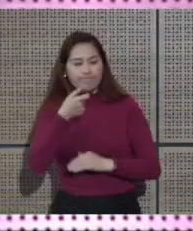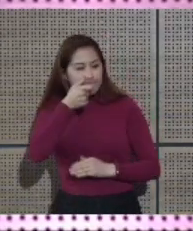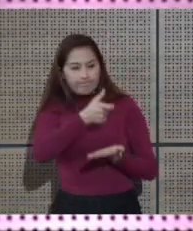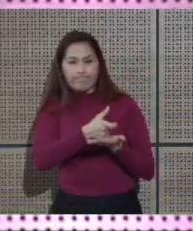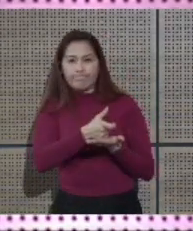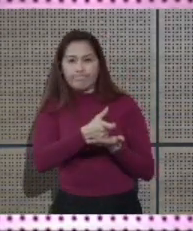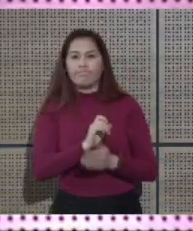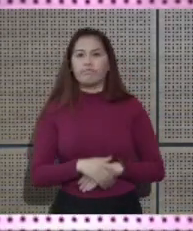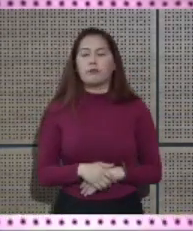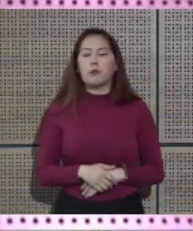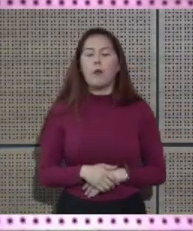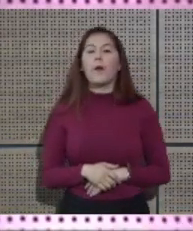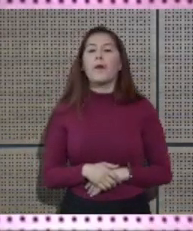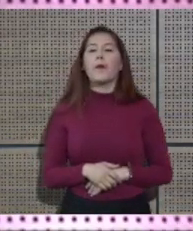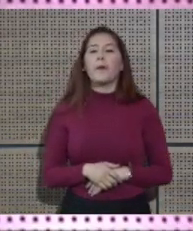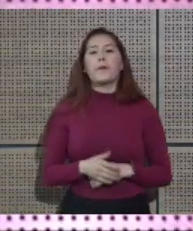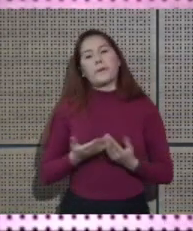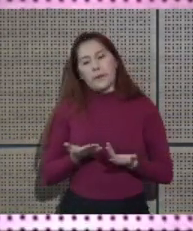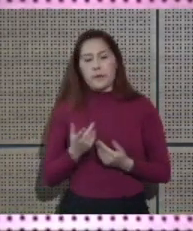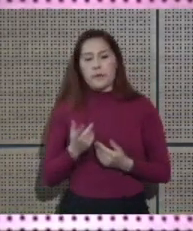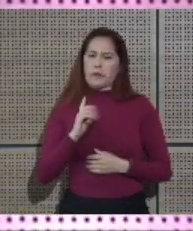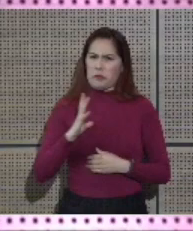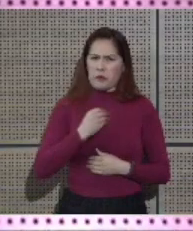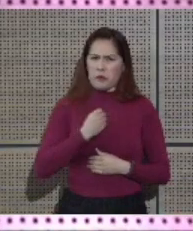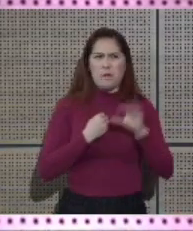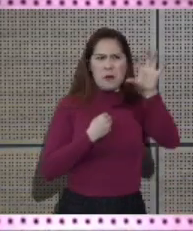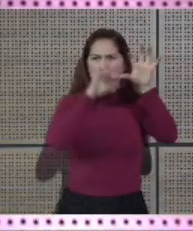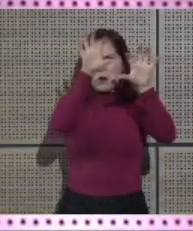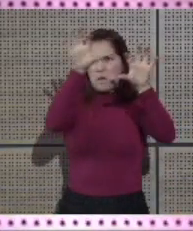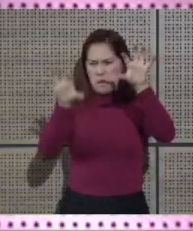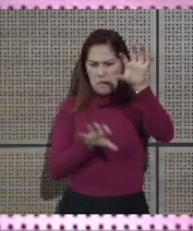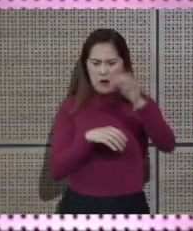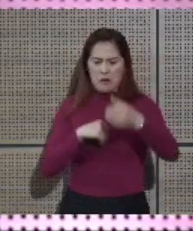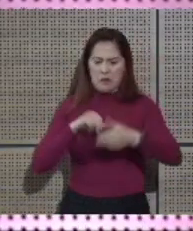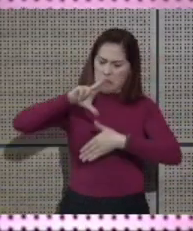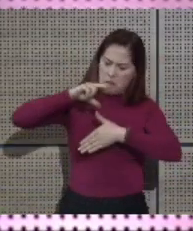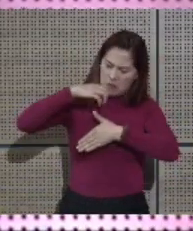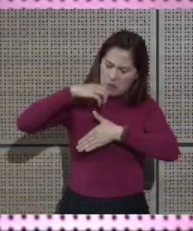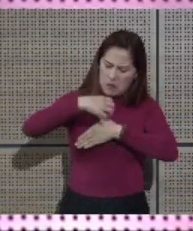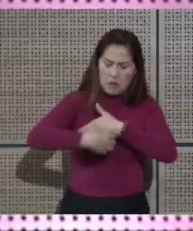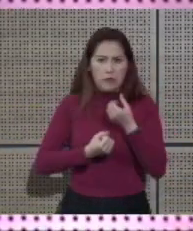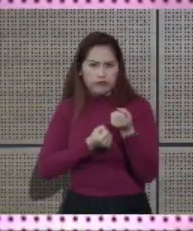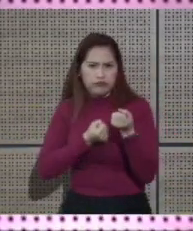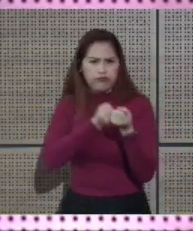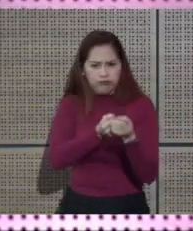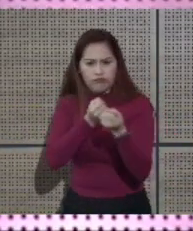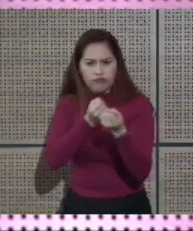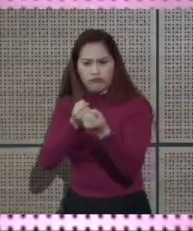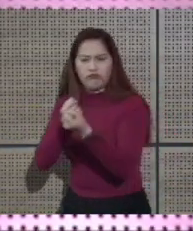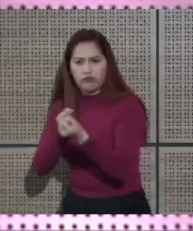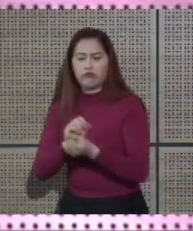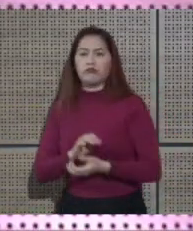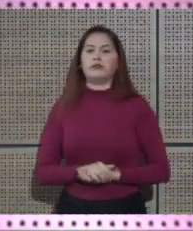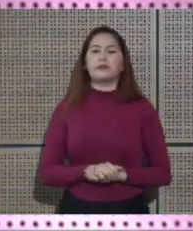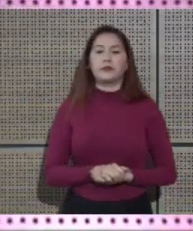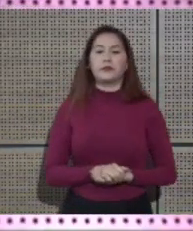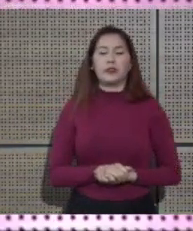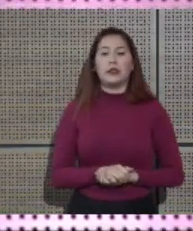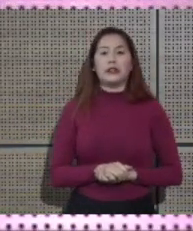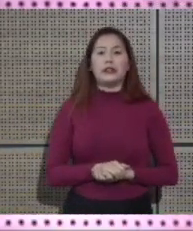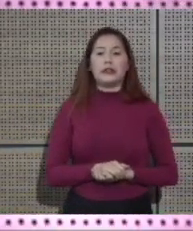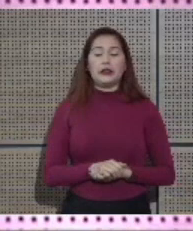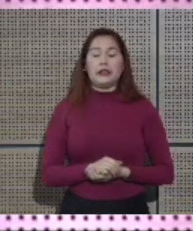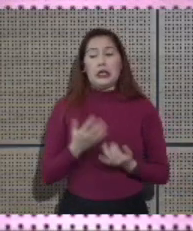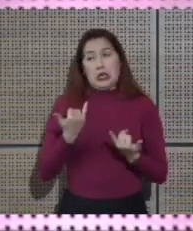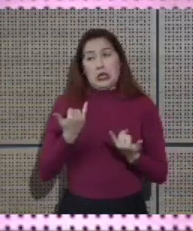otro, han tenido apoyo justamente del Banco Interamericano de Desarrollo en diferentes tipos de proyectos. Voy a mencionar lo que estamos haciendo al final de